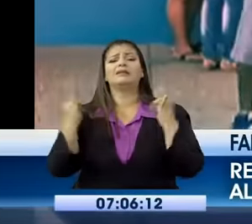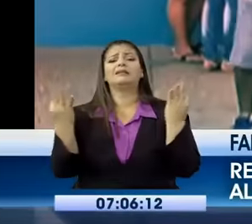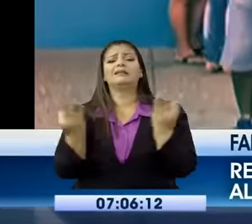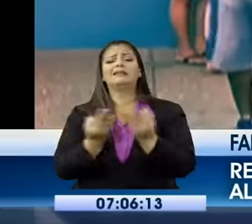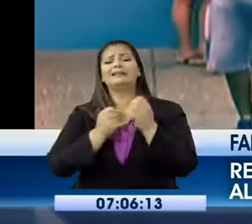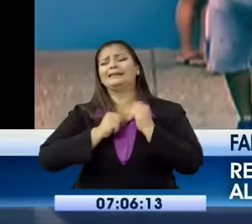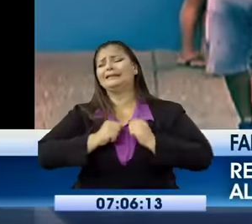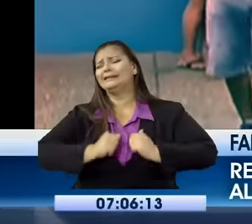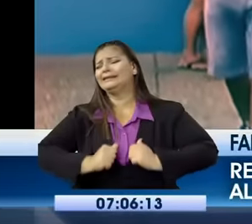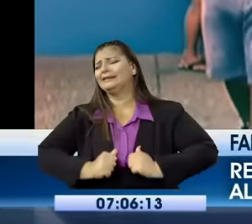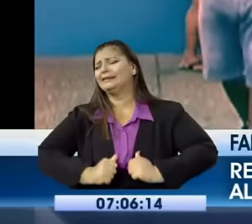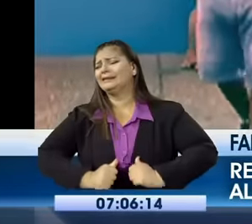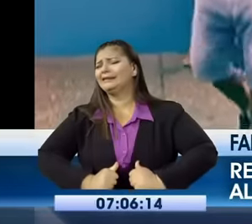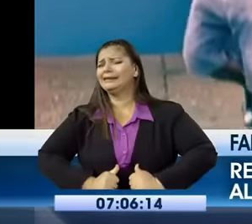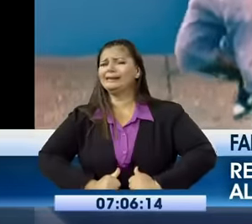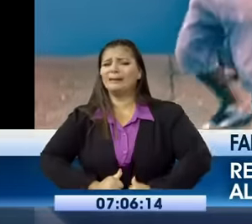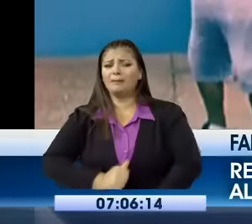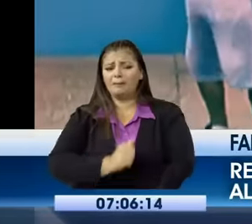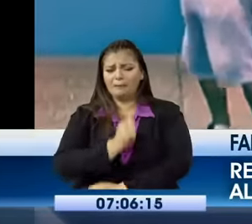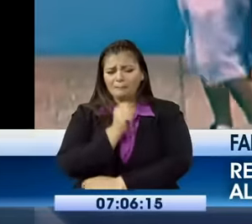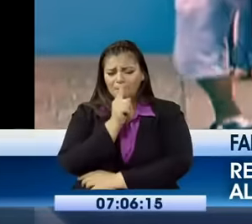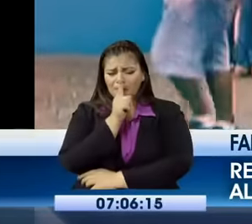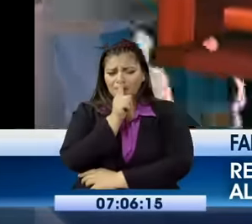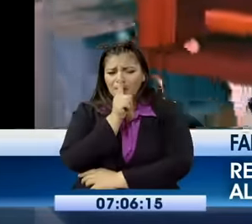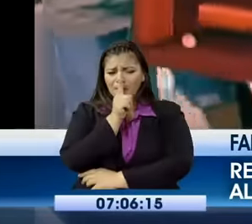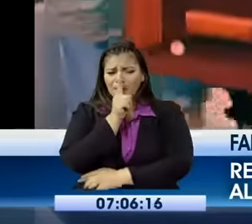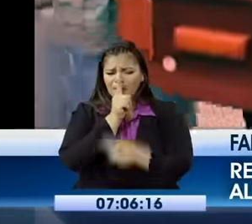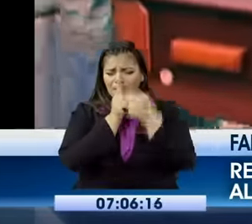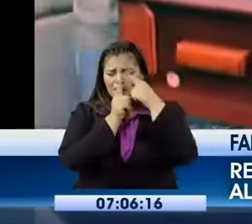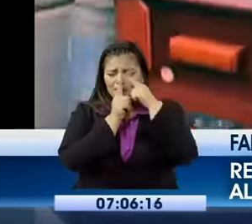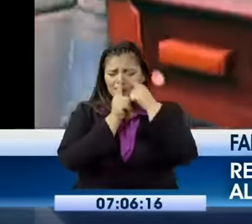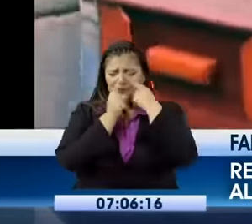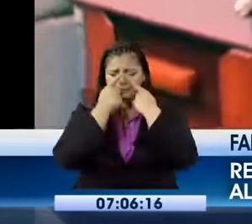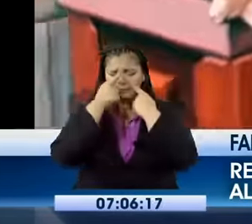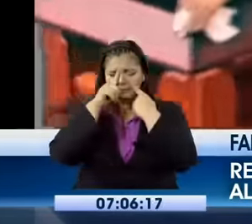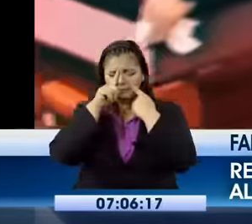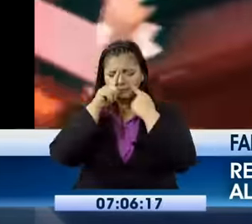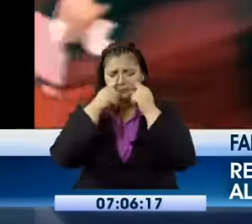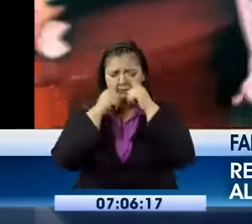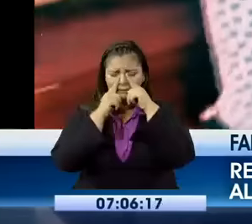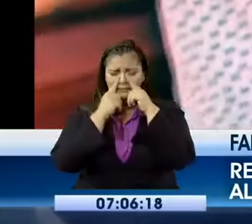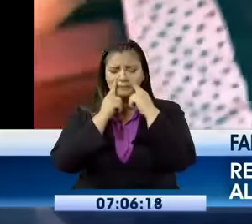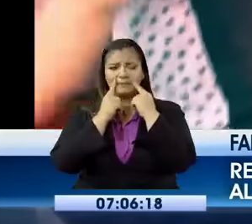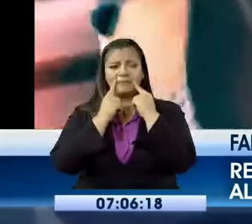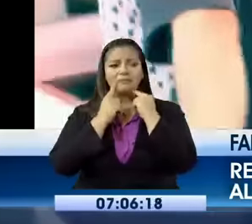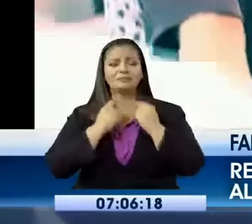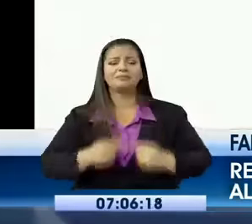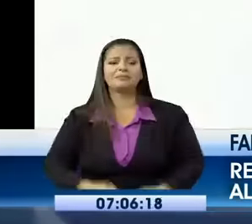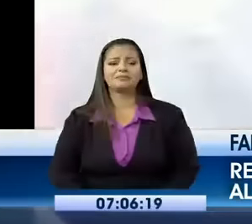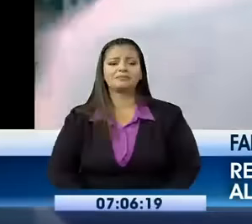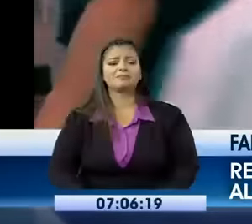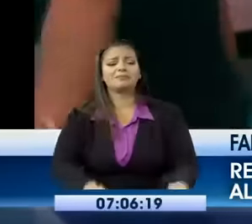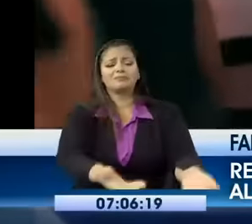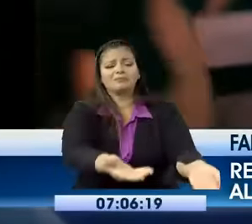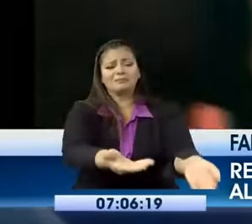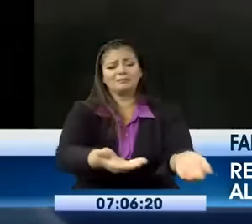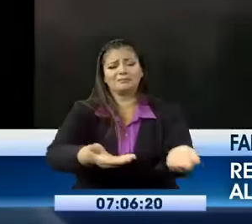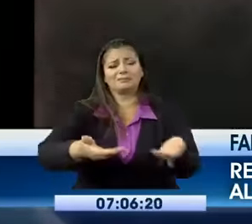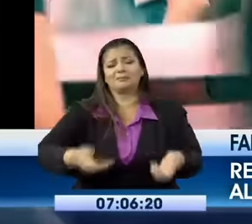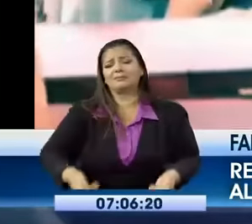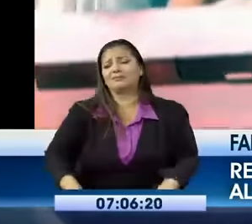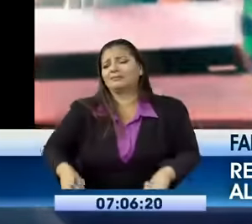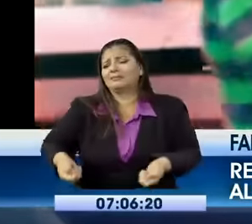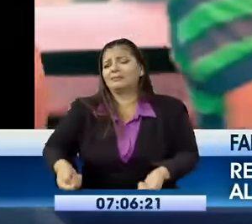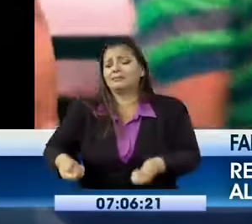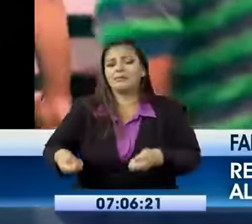en silencio muchos de ellos amigos incluso acudieron a retirar sus fetos para ya en el seno familiar